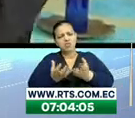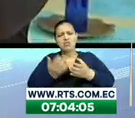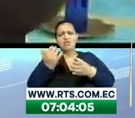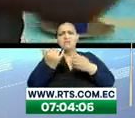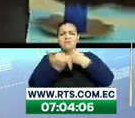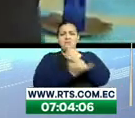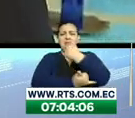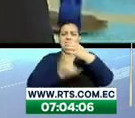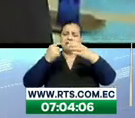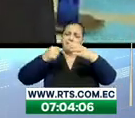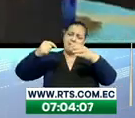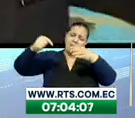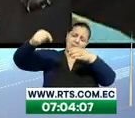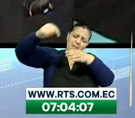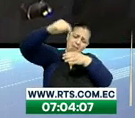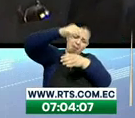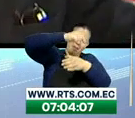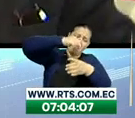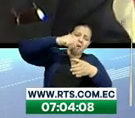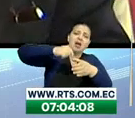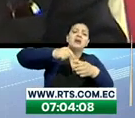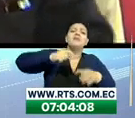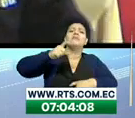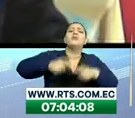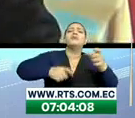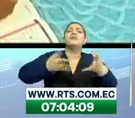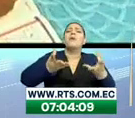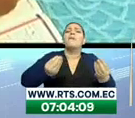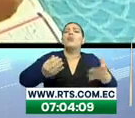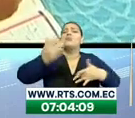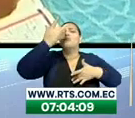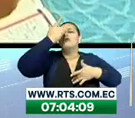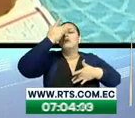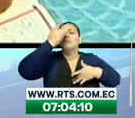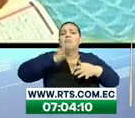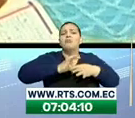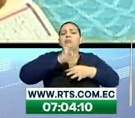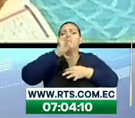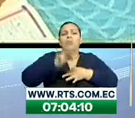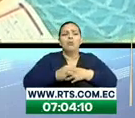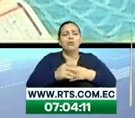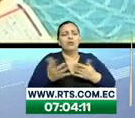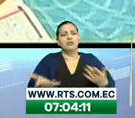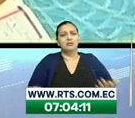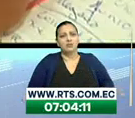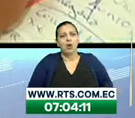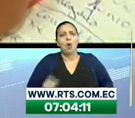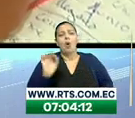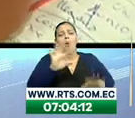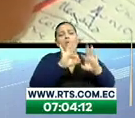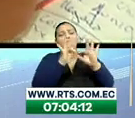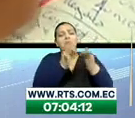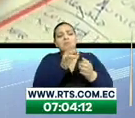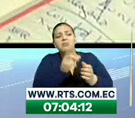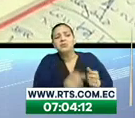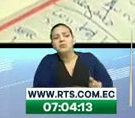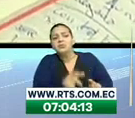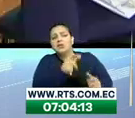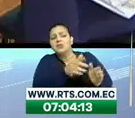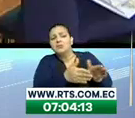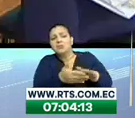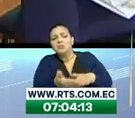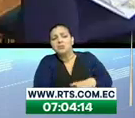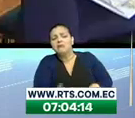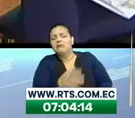el privilegio que tiene Jonathan, que tuvo esta servidora, de poder estar vivos para seguir contando la historia, para seguir viviendo